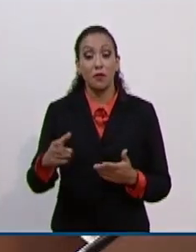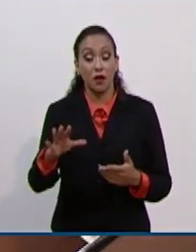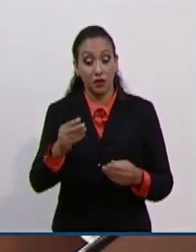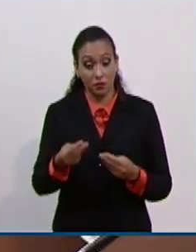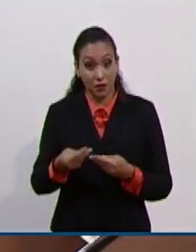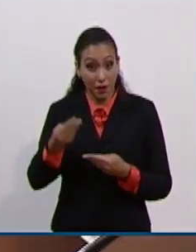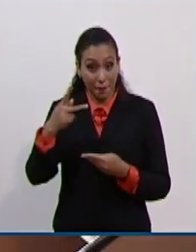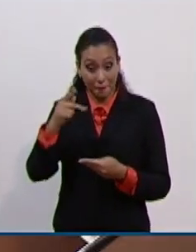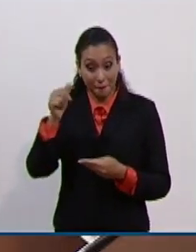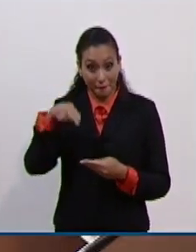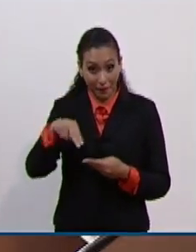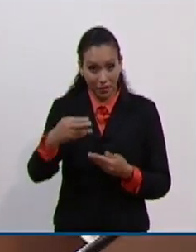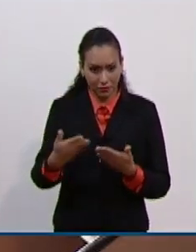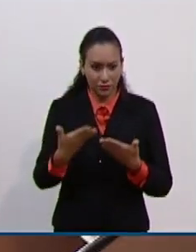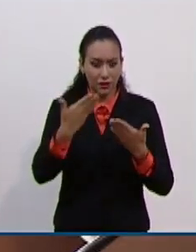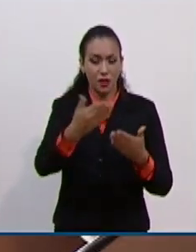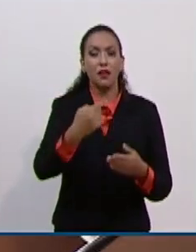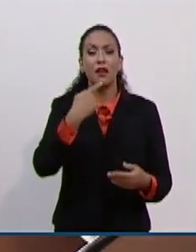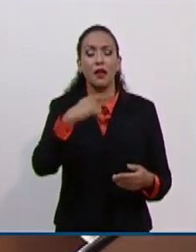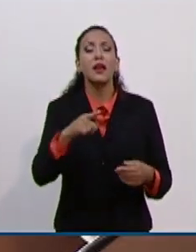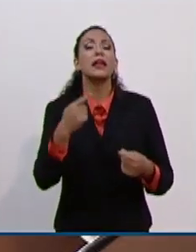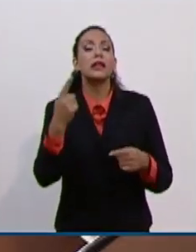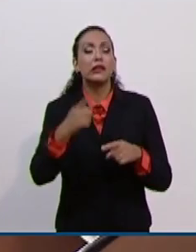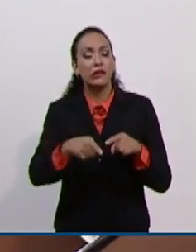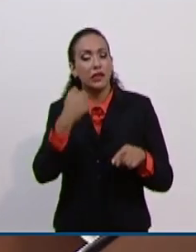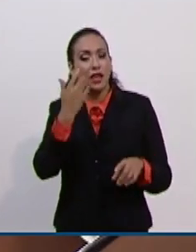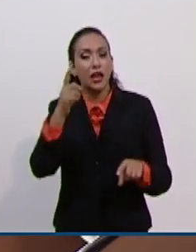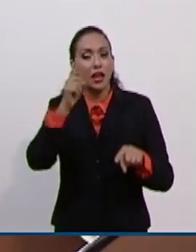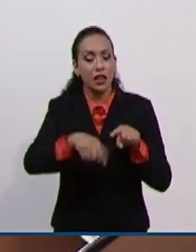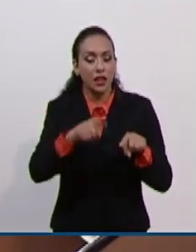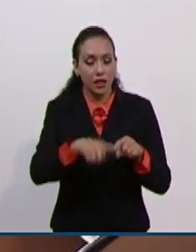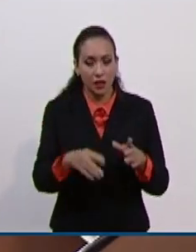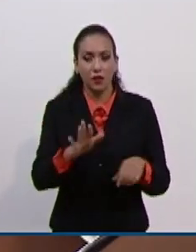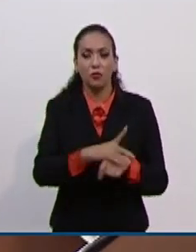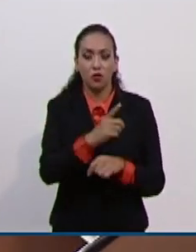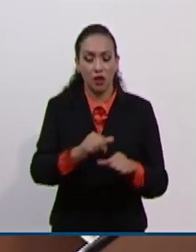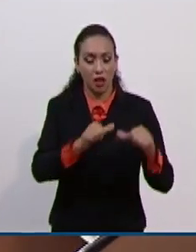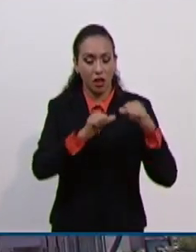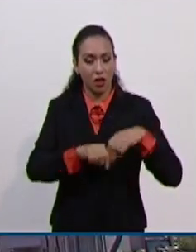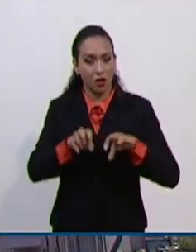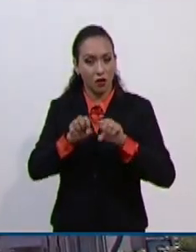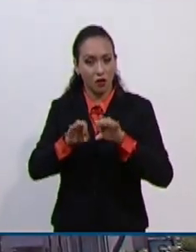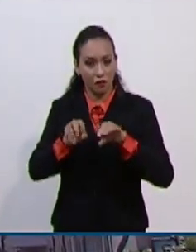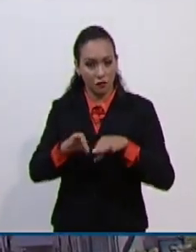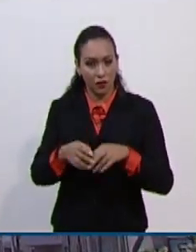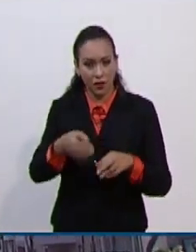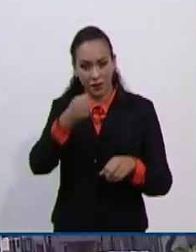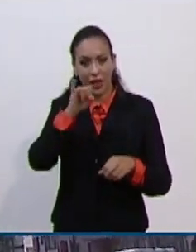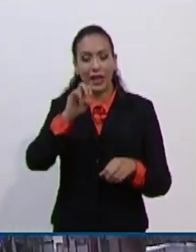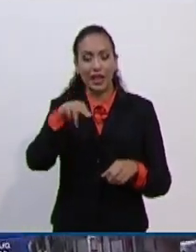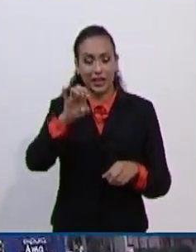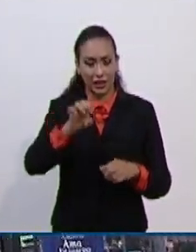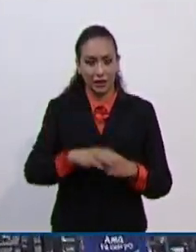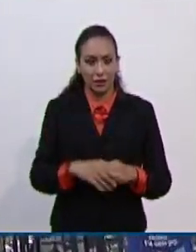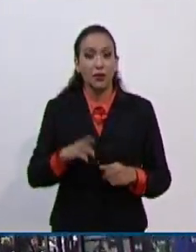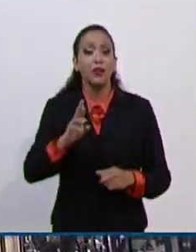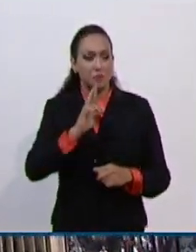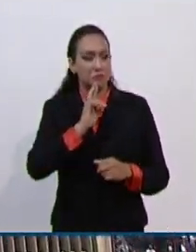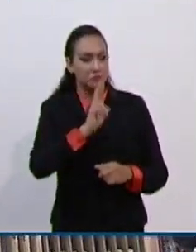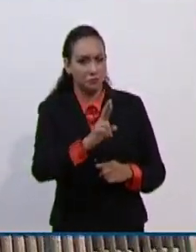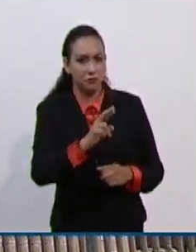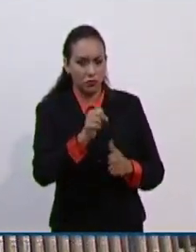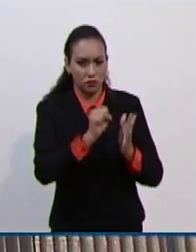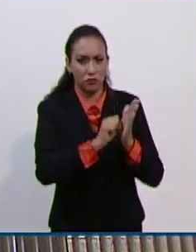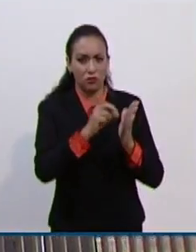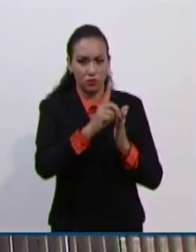el PAN, en el que pide revocar el escrito con el que el encargado de despacho de la Secretaría Ejecutiva del INE dio respuesta a su solicitud